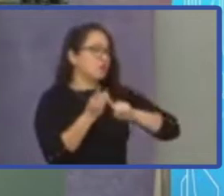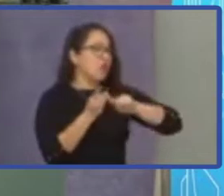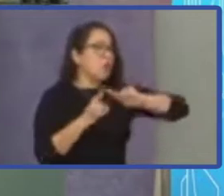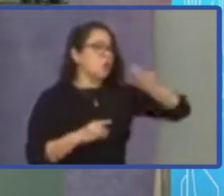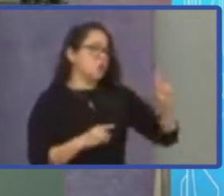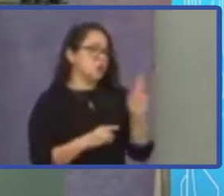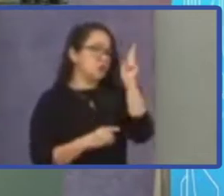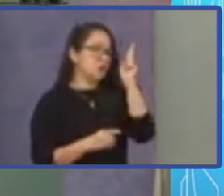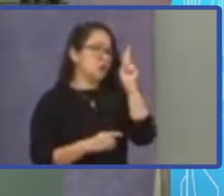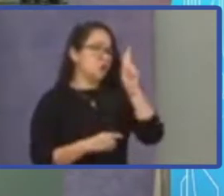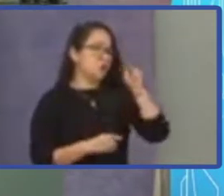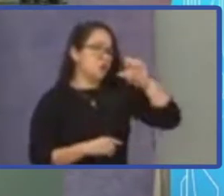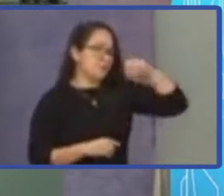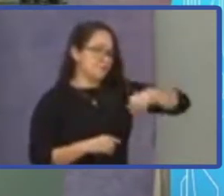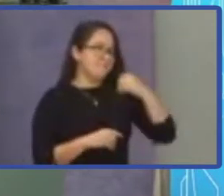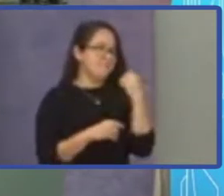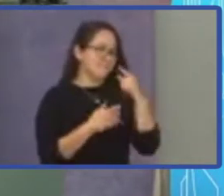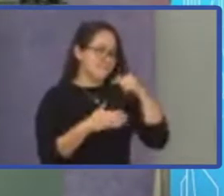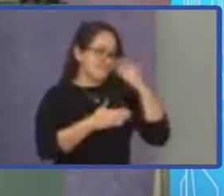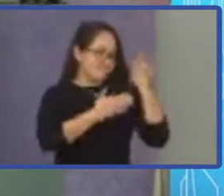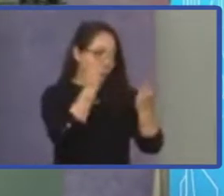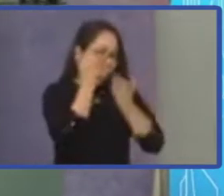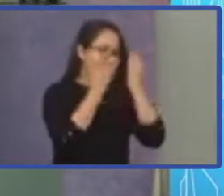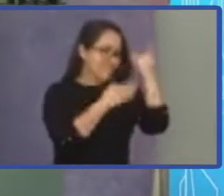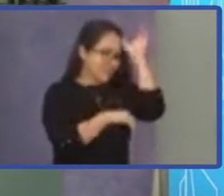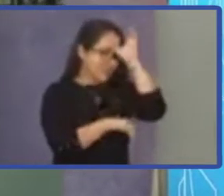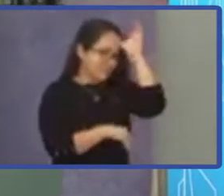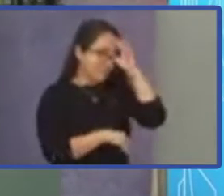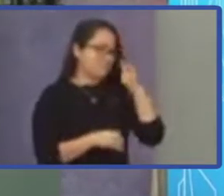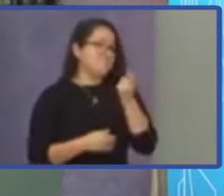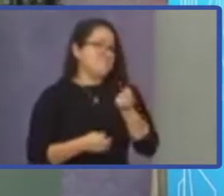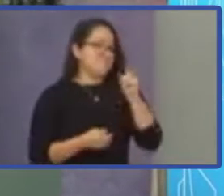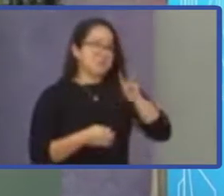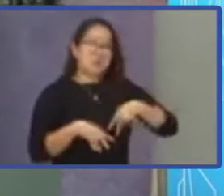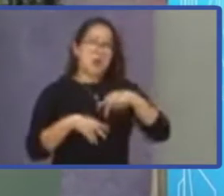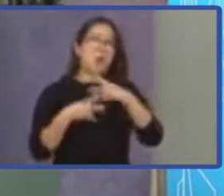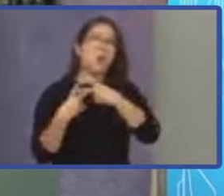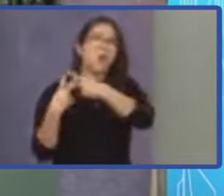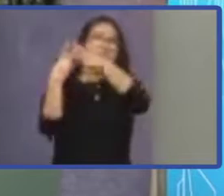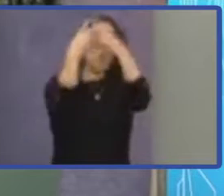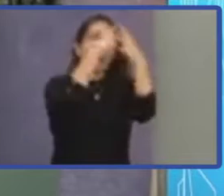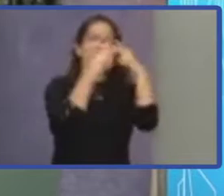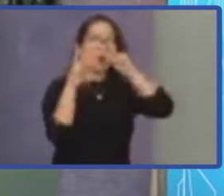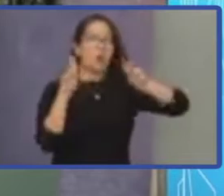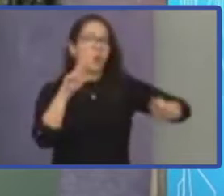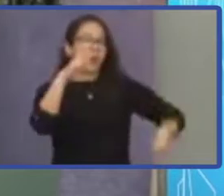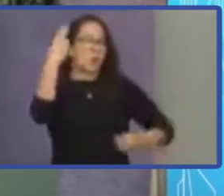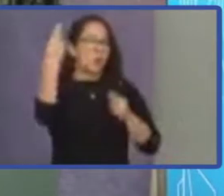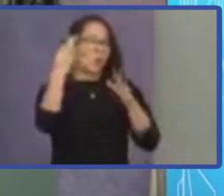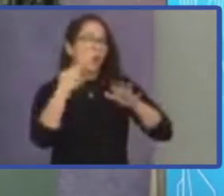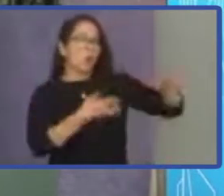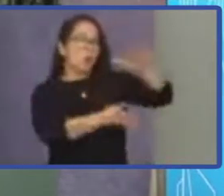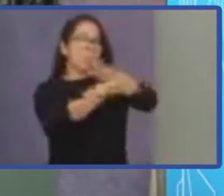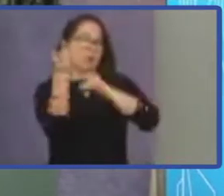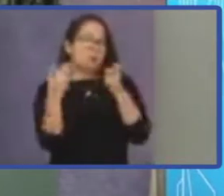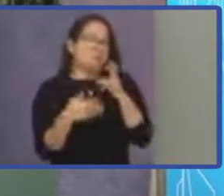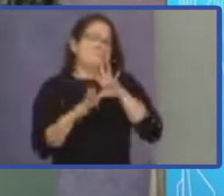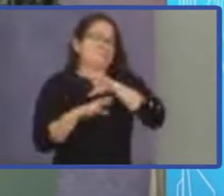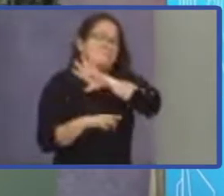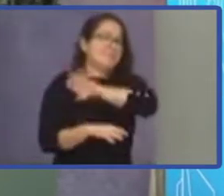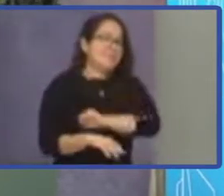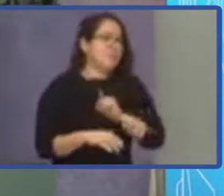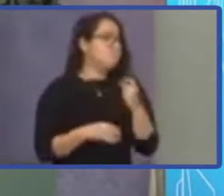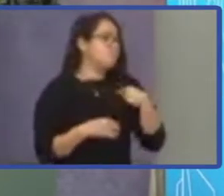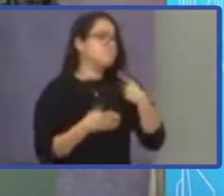muchas cosas que me impresionaron mucho, pero el infinito fue la que más me gustó de todas ellas. Entonces voy a contarles un poco